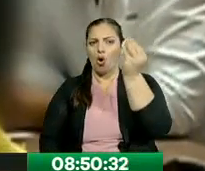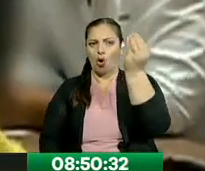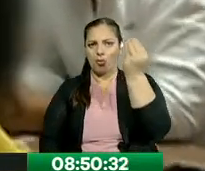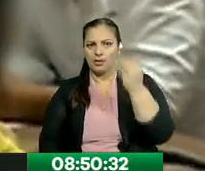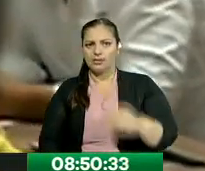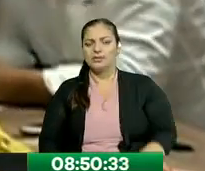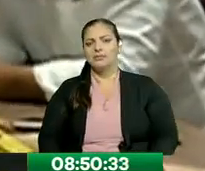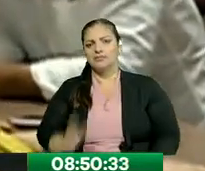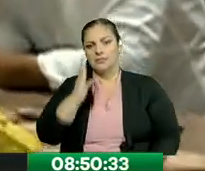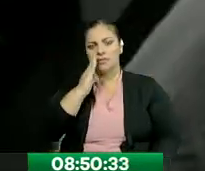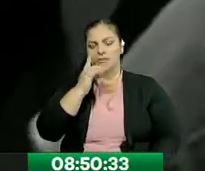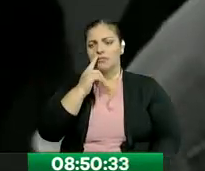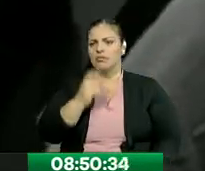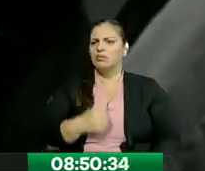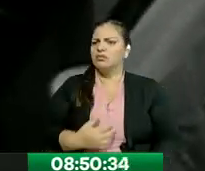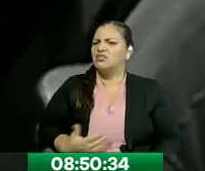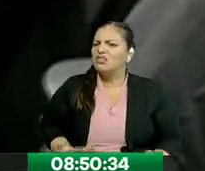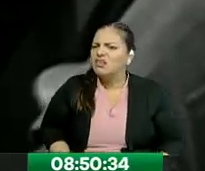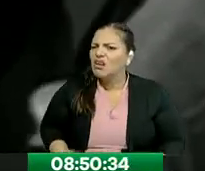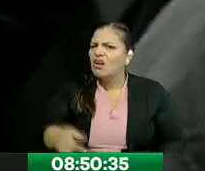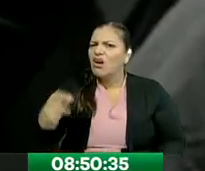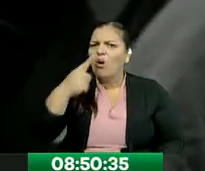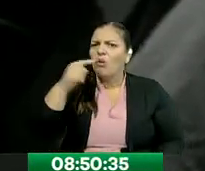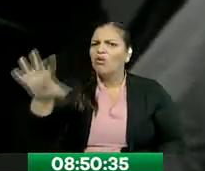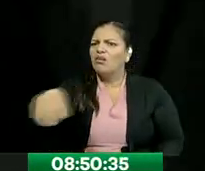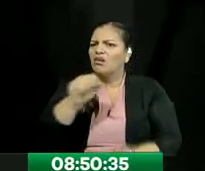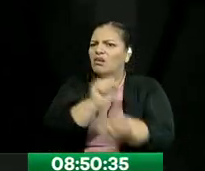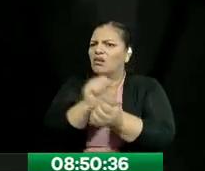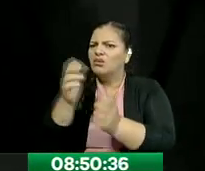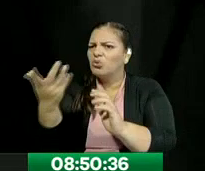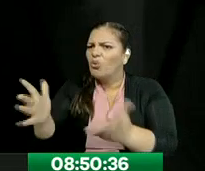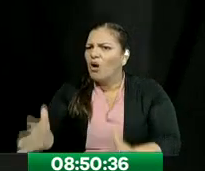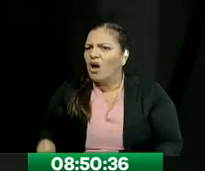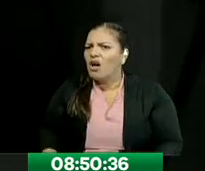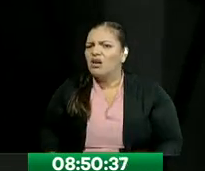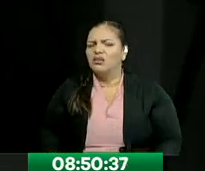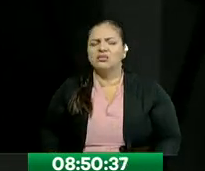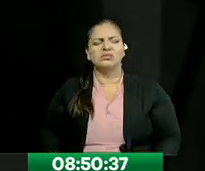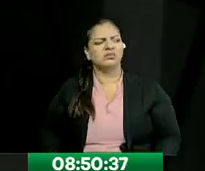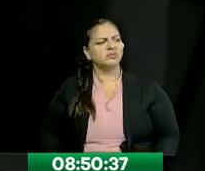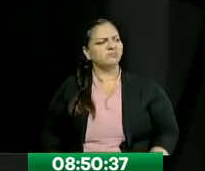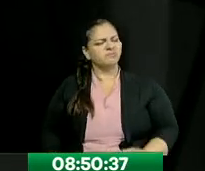juez en la audiencia. Ella y su madre tienen boleta de auxilio, informó Charlie Pizarro.